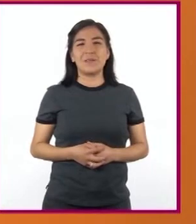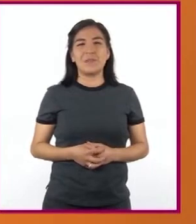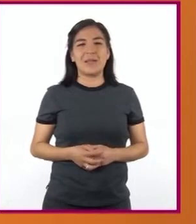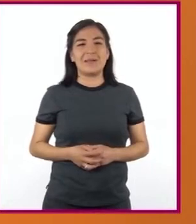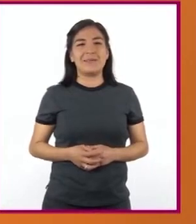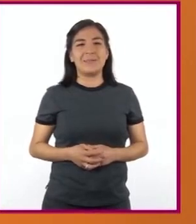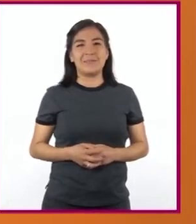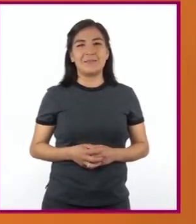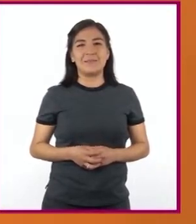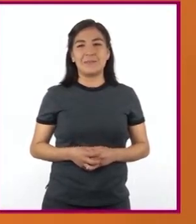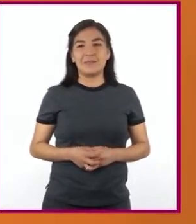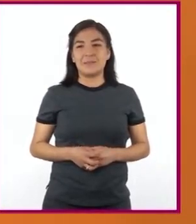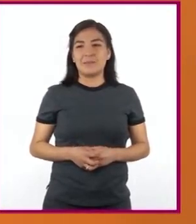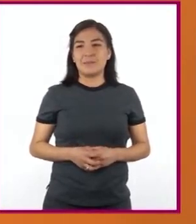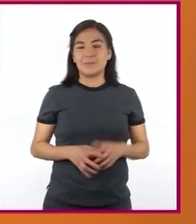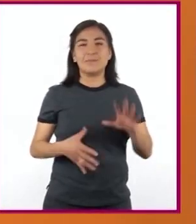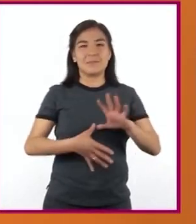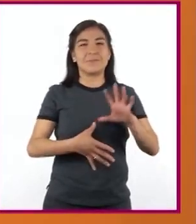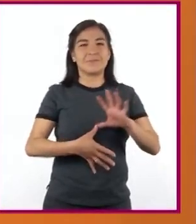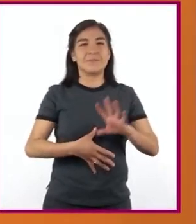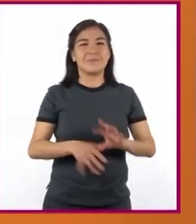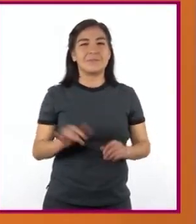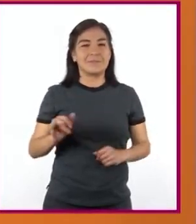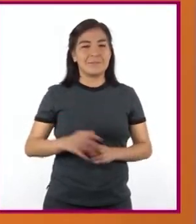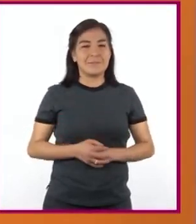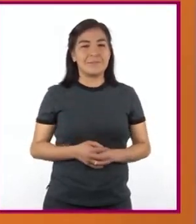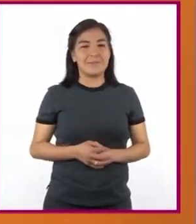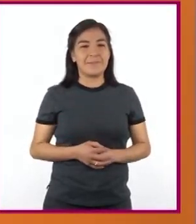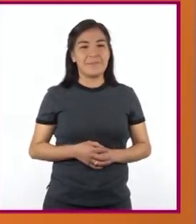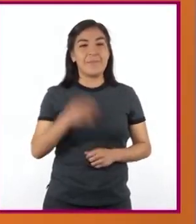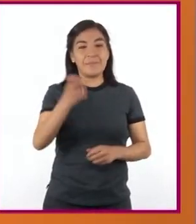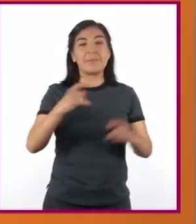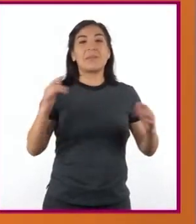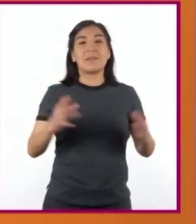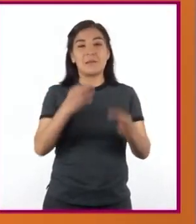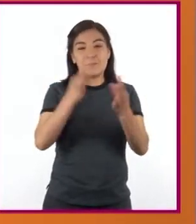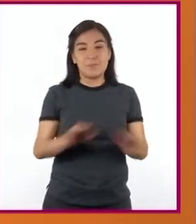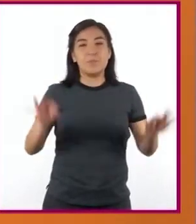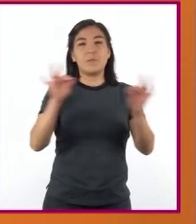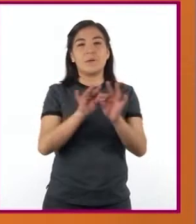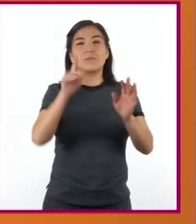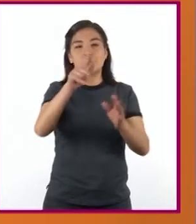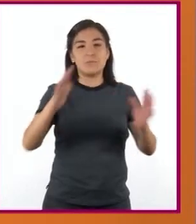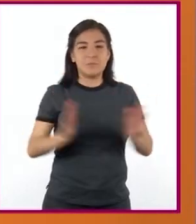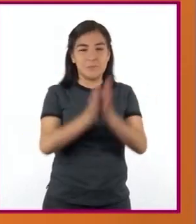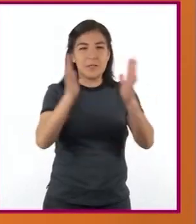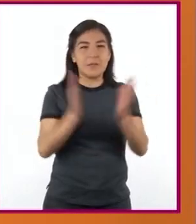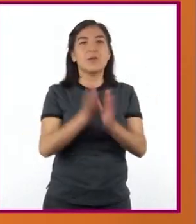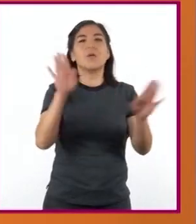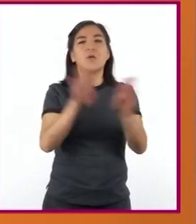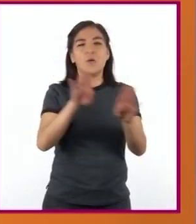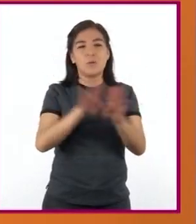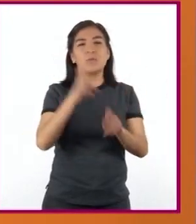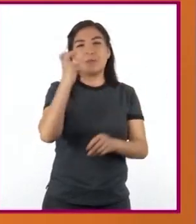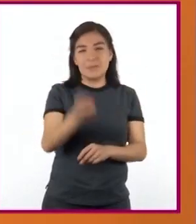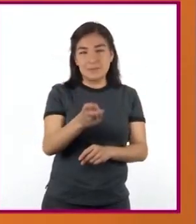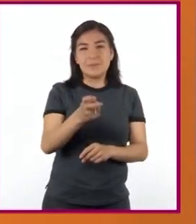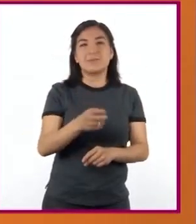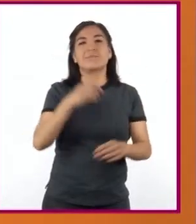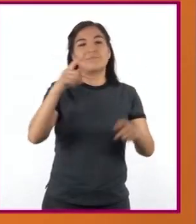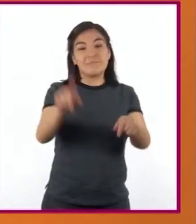Antes de iniciar, les recuerdo que es importante que participen en las actividades planteadas a lo largo de la